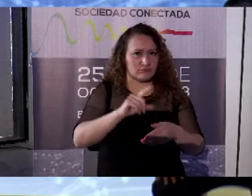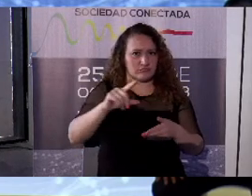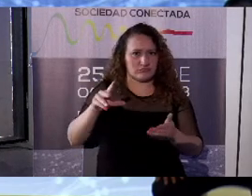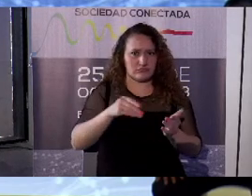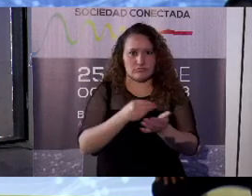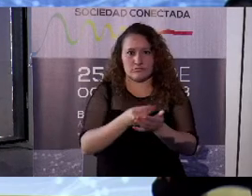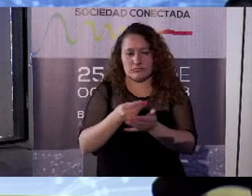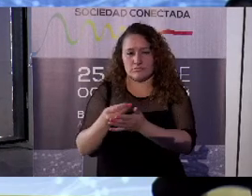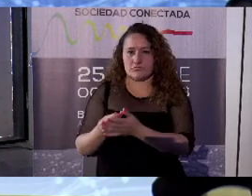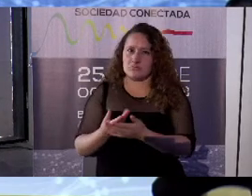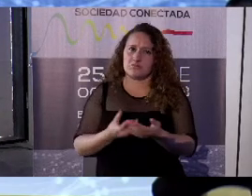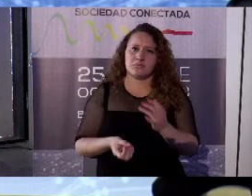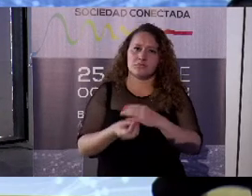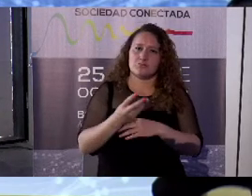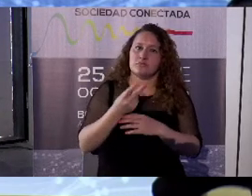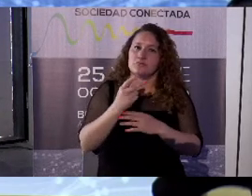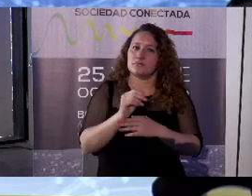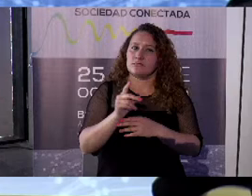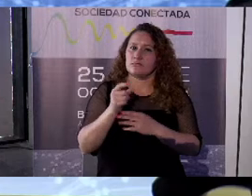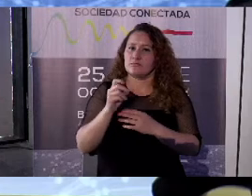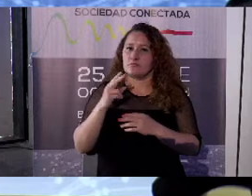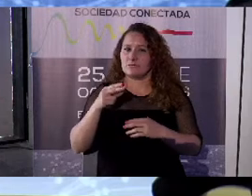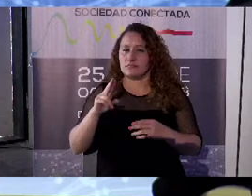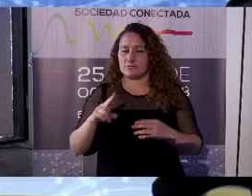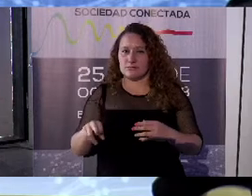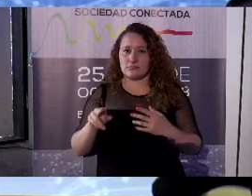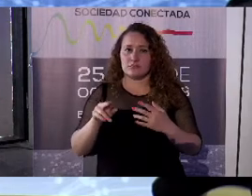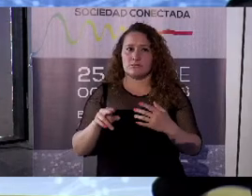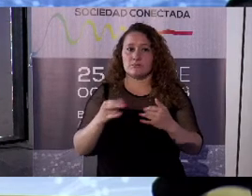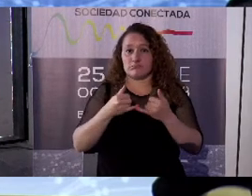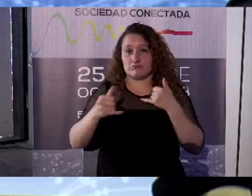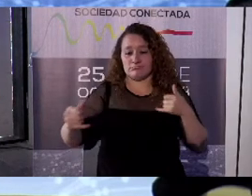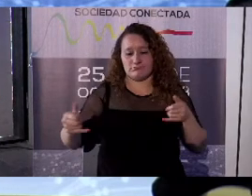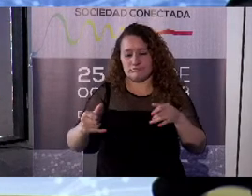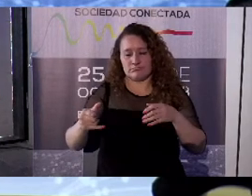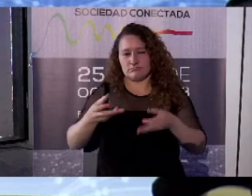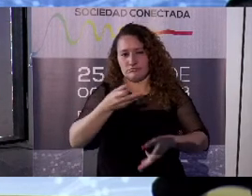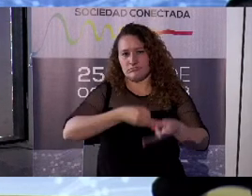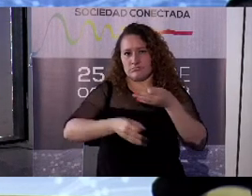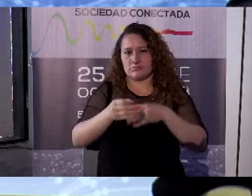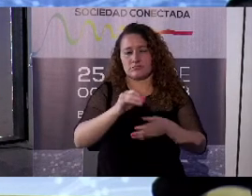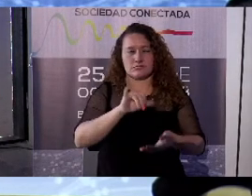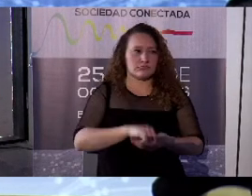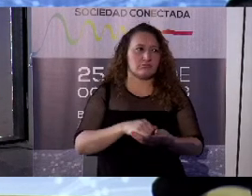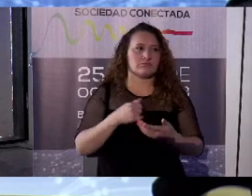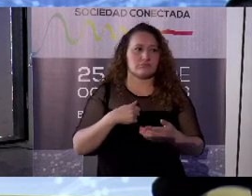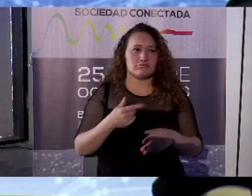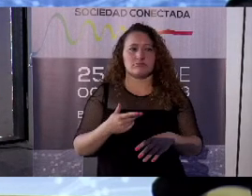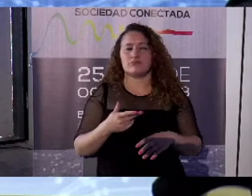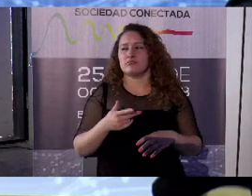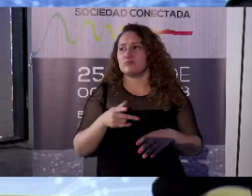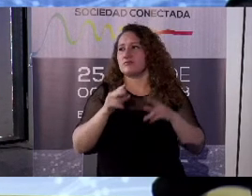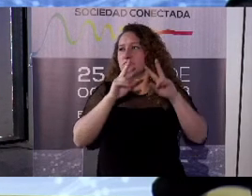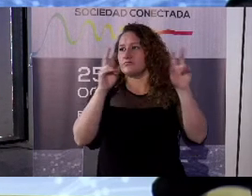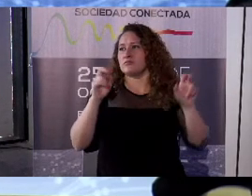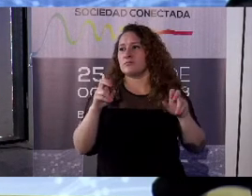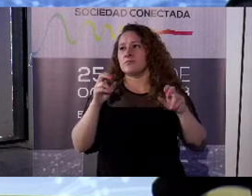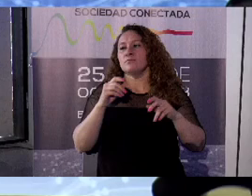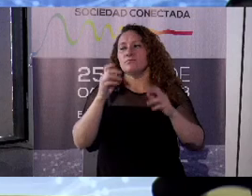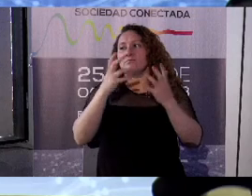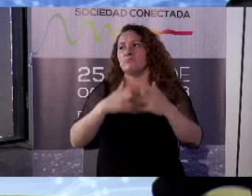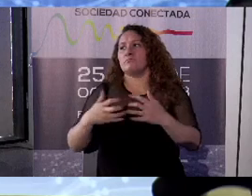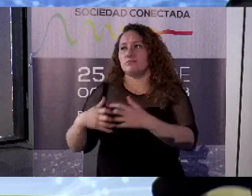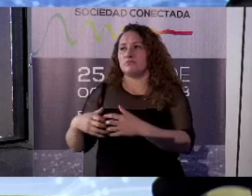mayores a 20 ghz en vez de el cableado por ejemplo y frecuencias de uso libre no cobro a este tema para impulsar el tema de operadores